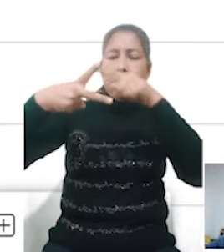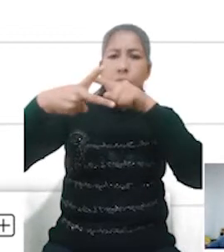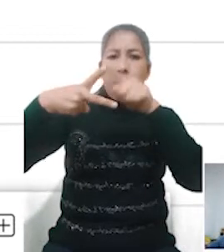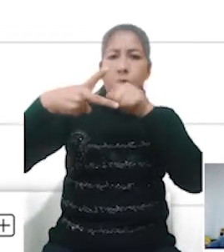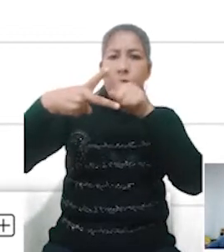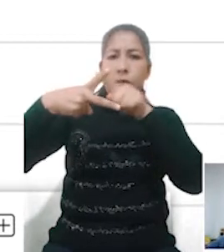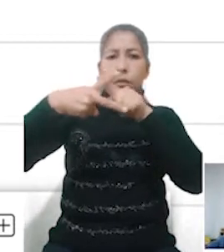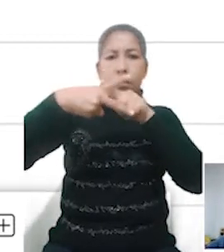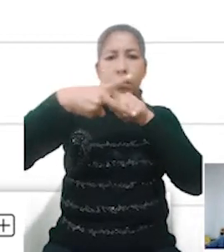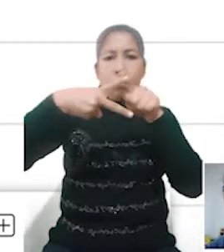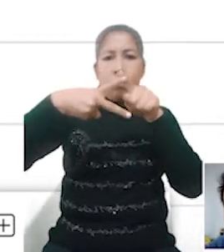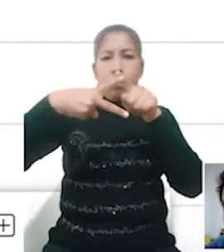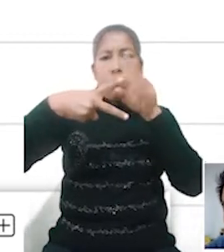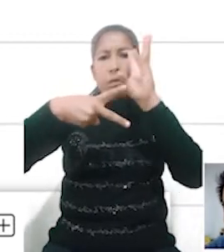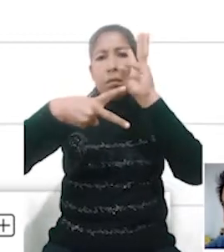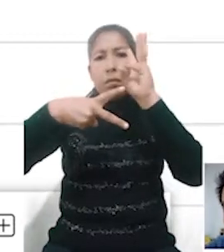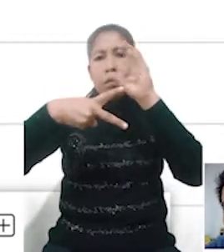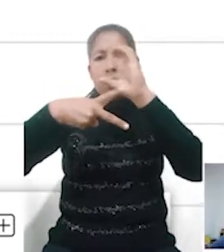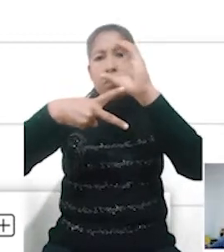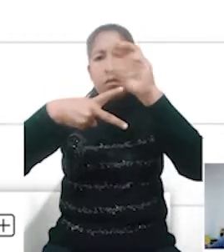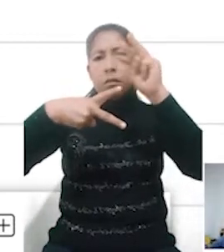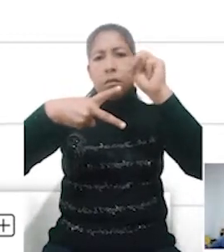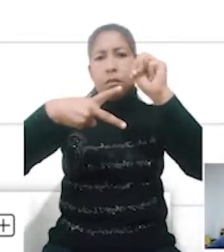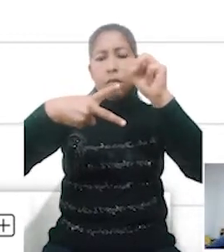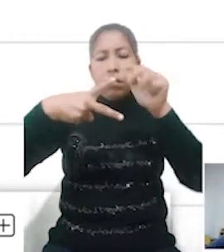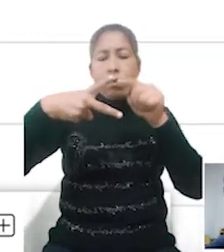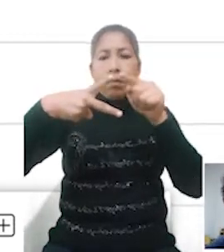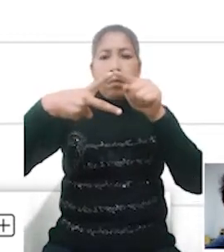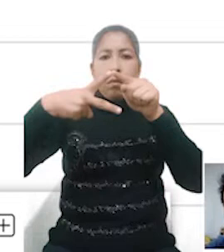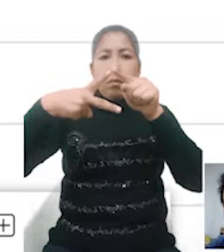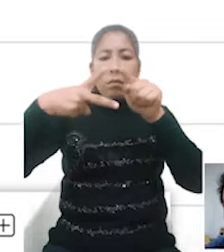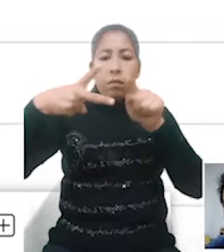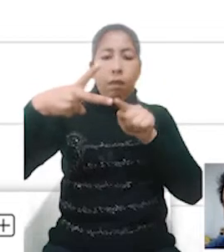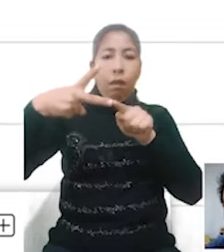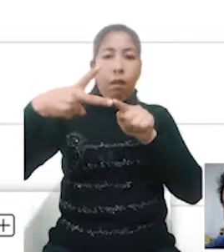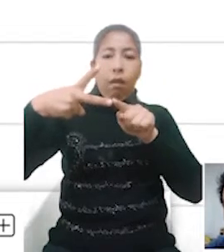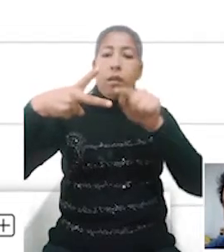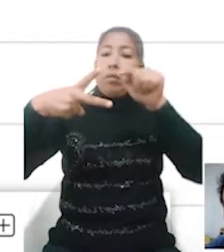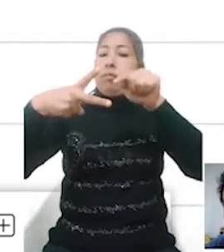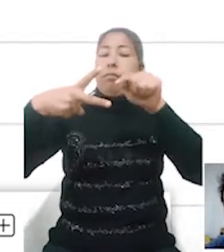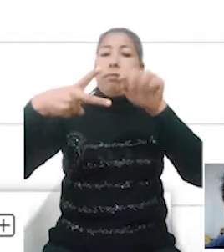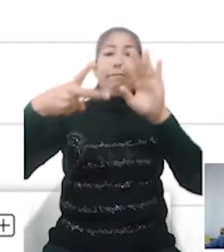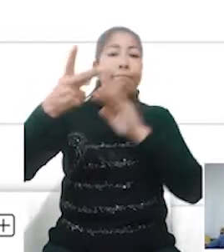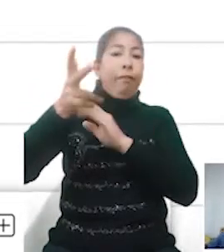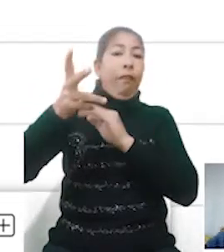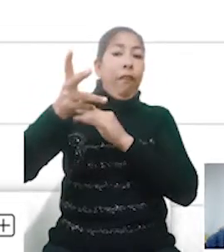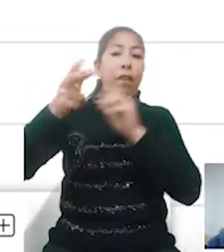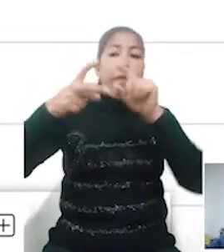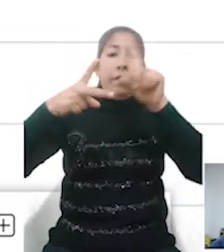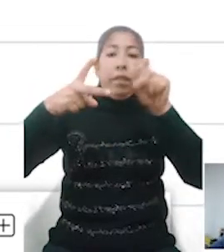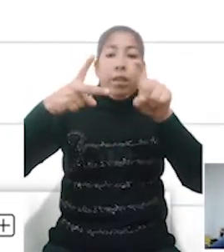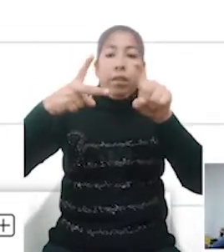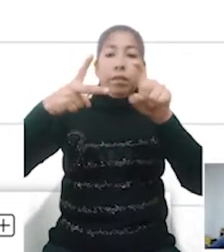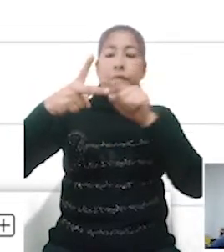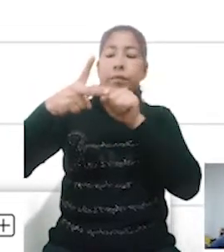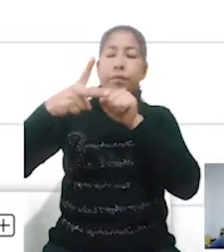radio mide 6 centímetros. Tenemos que la longitud de arco es el dato a calcular.